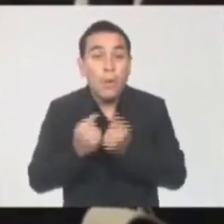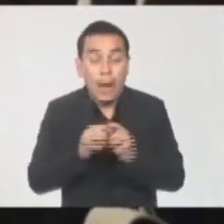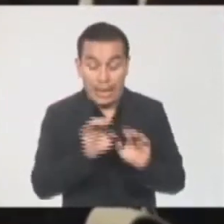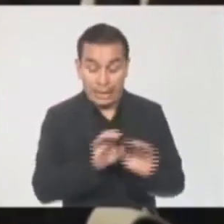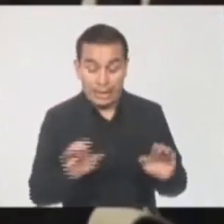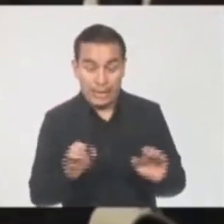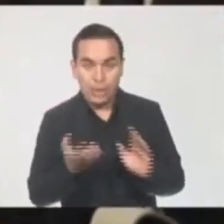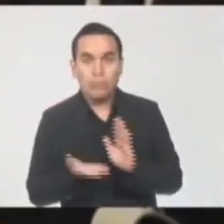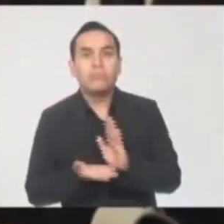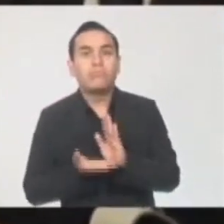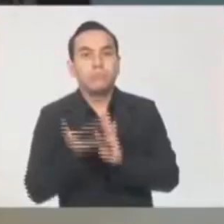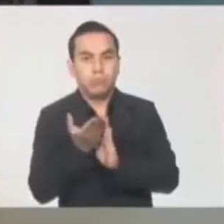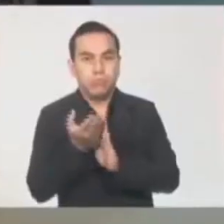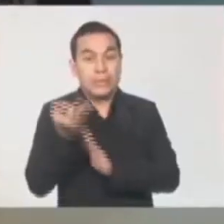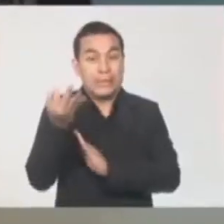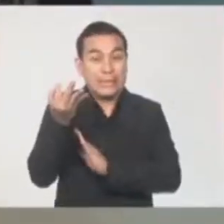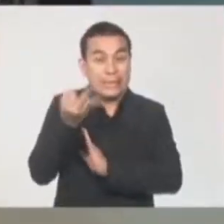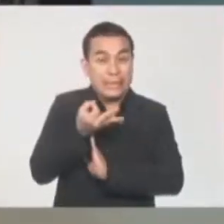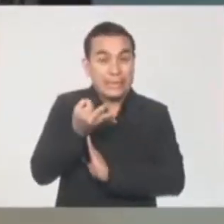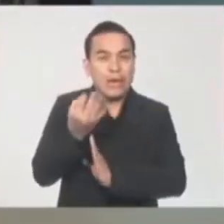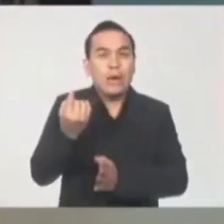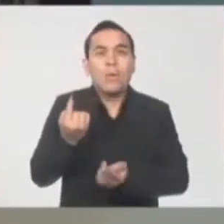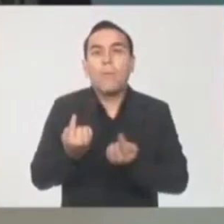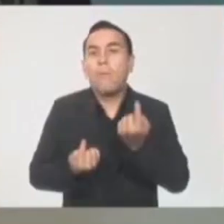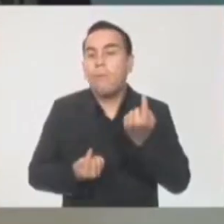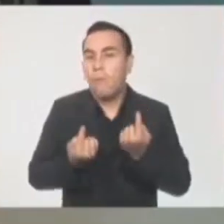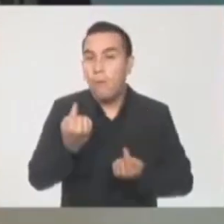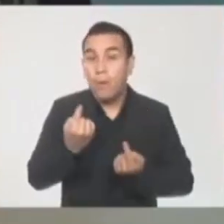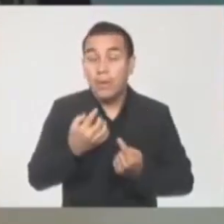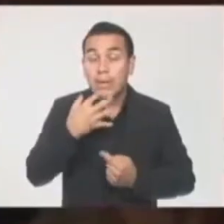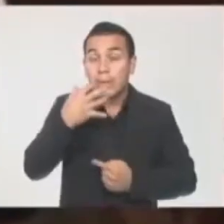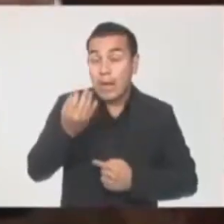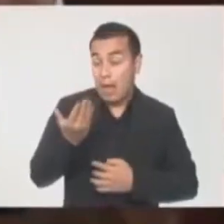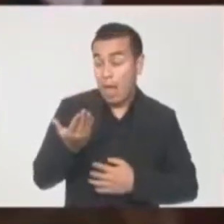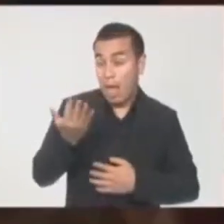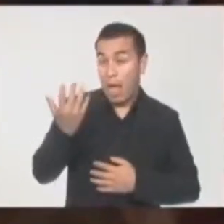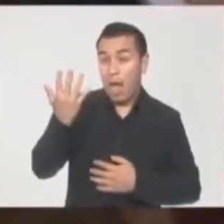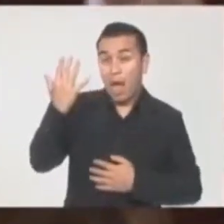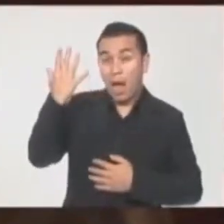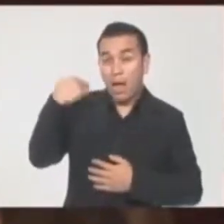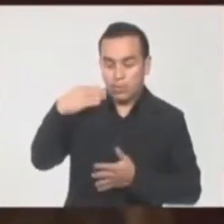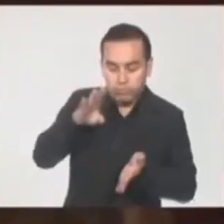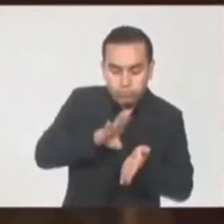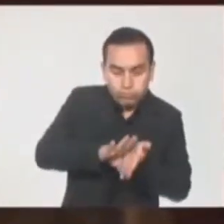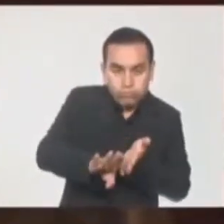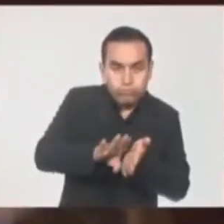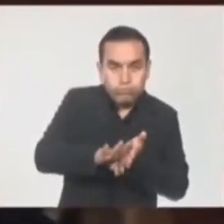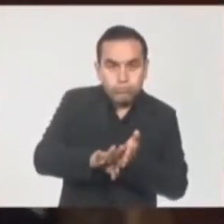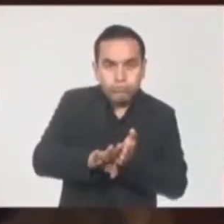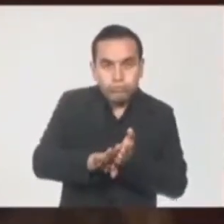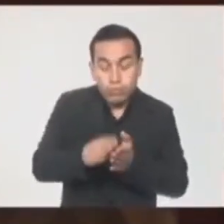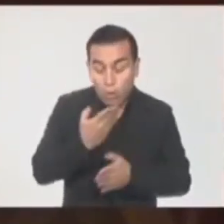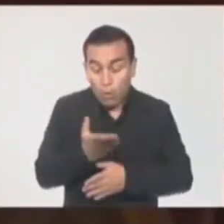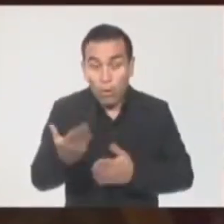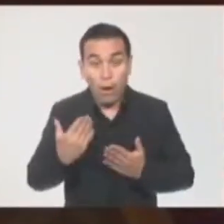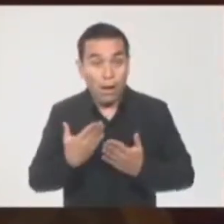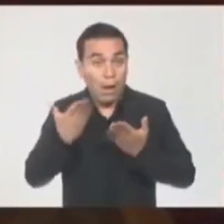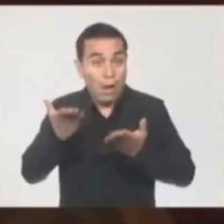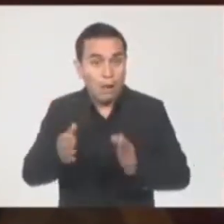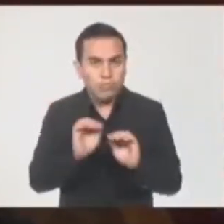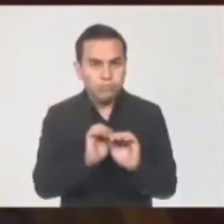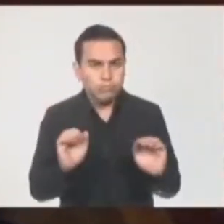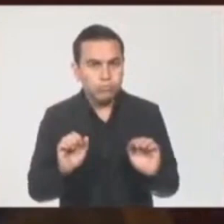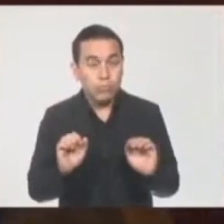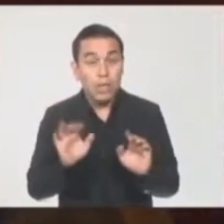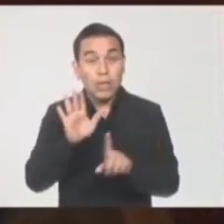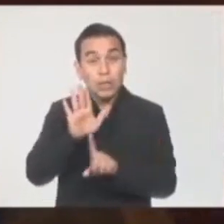niños, y que si hace años hubiéramos invertido en ellos, hubiéramos invertido en su